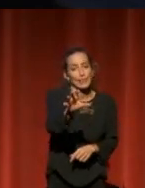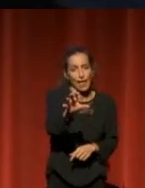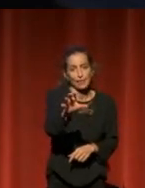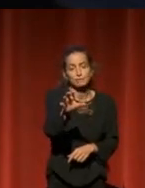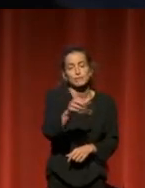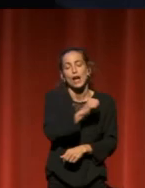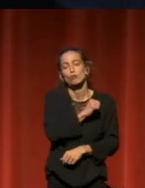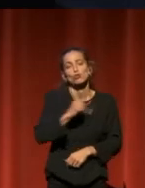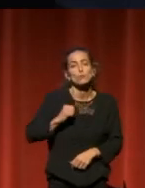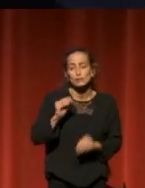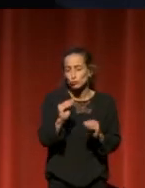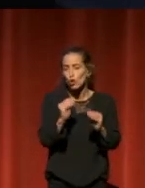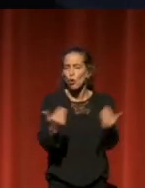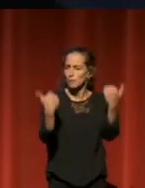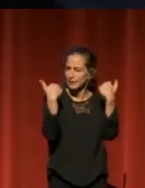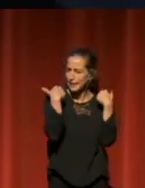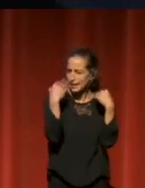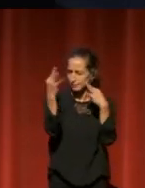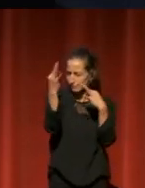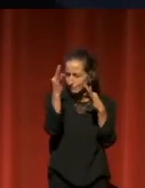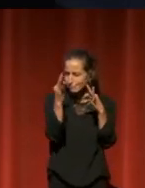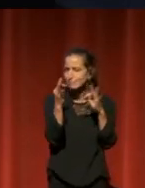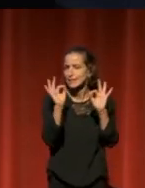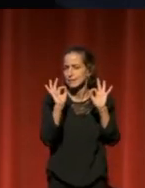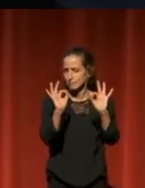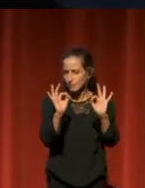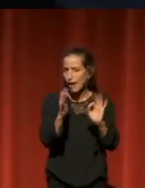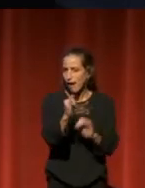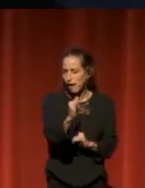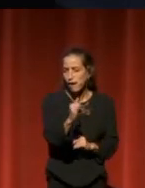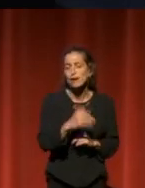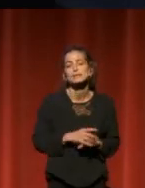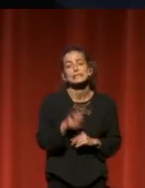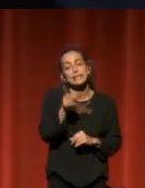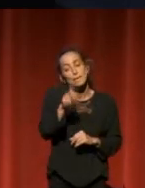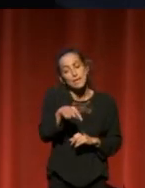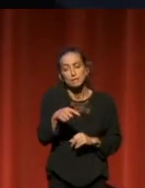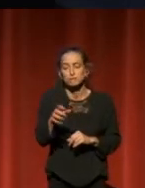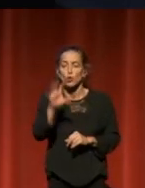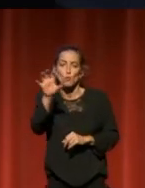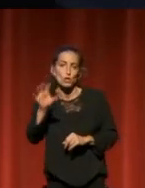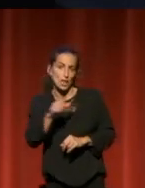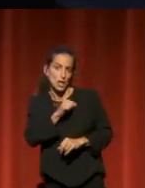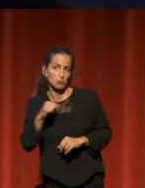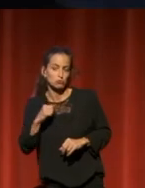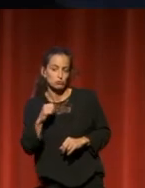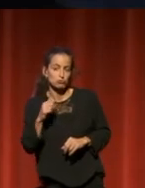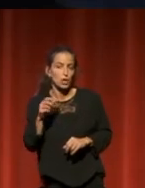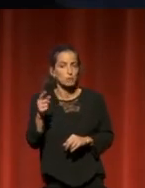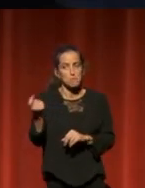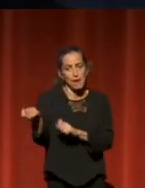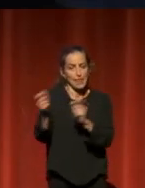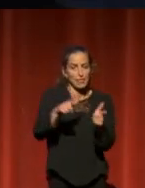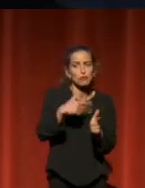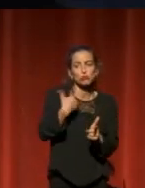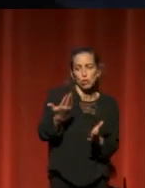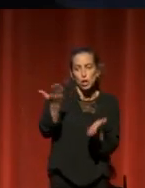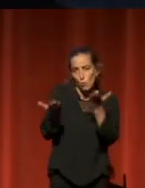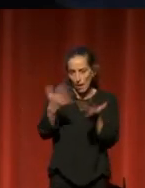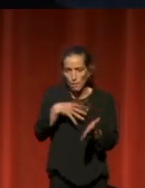unas competencias muy concretas, que presenta rasgos que le pueden equiparar a otras comunidades autónomas, pero que